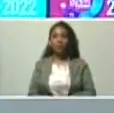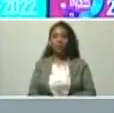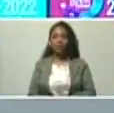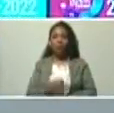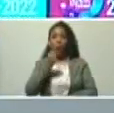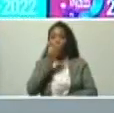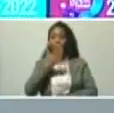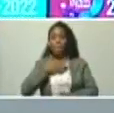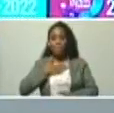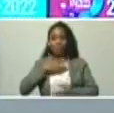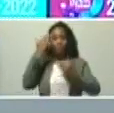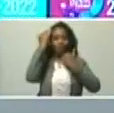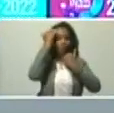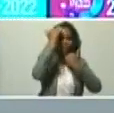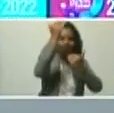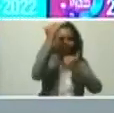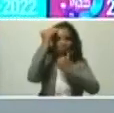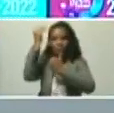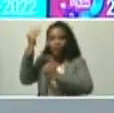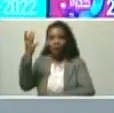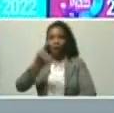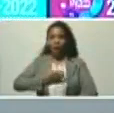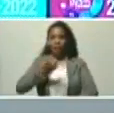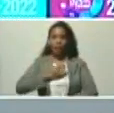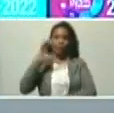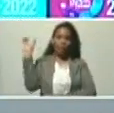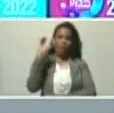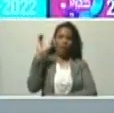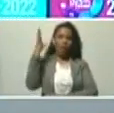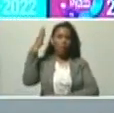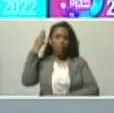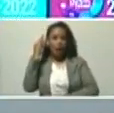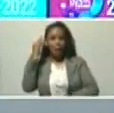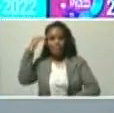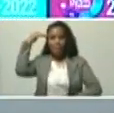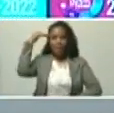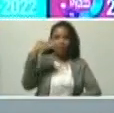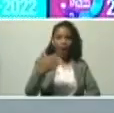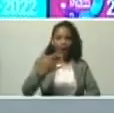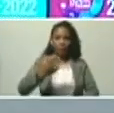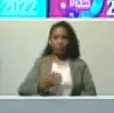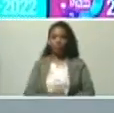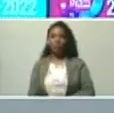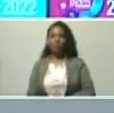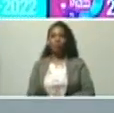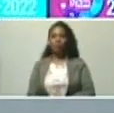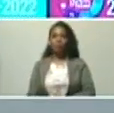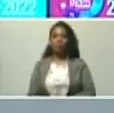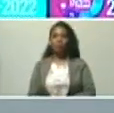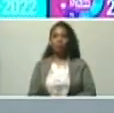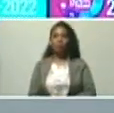Bueno, mi saludo a la alcaldesa de Caracas, Carmen Teresa Meléndez,